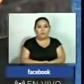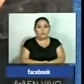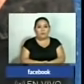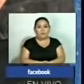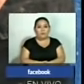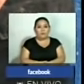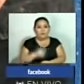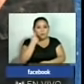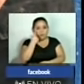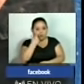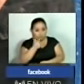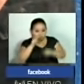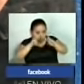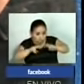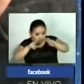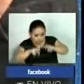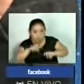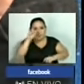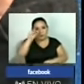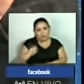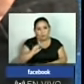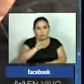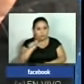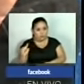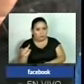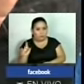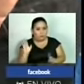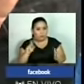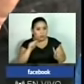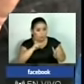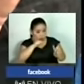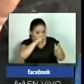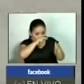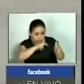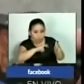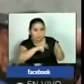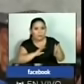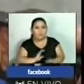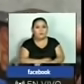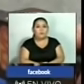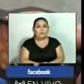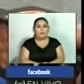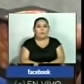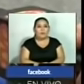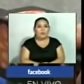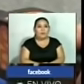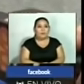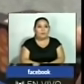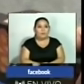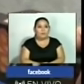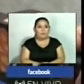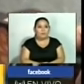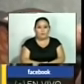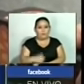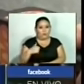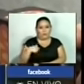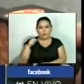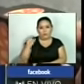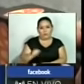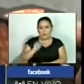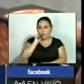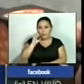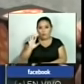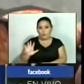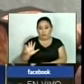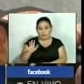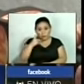lo determinará la investigación que se está realizando en estos momentos. Pues eso no lo puedo decir hasta que